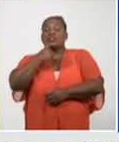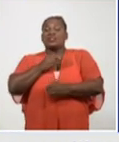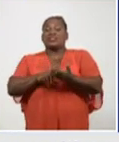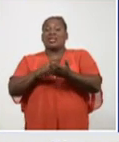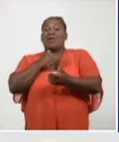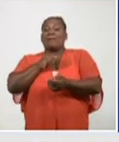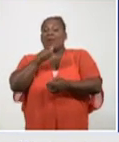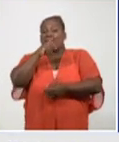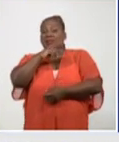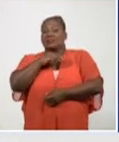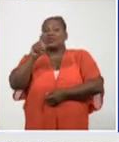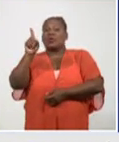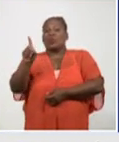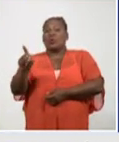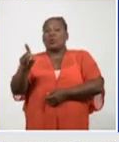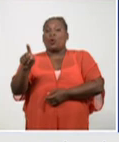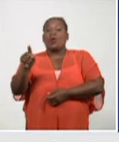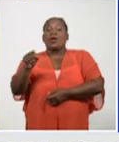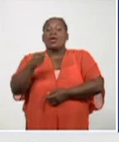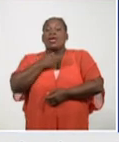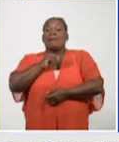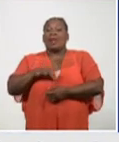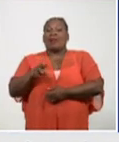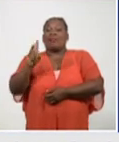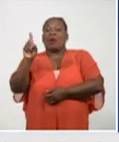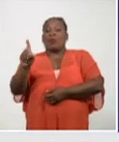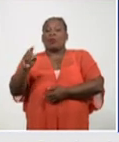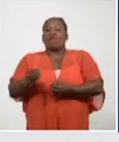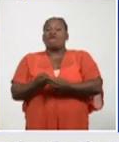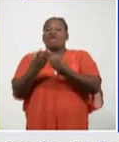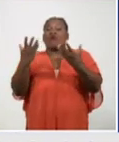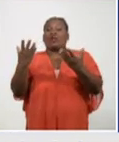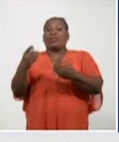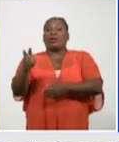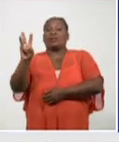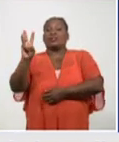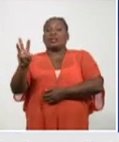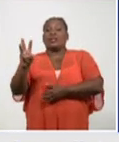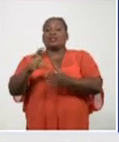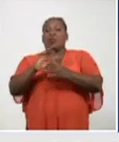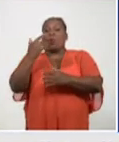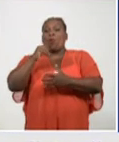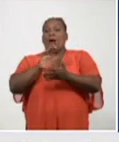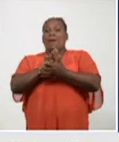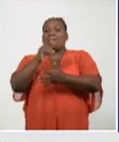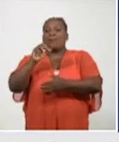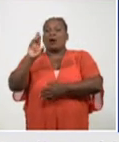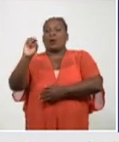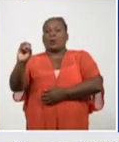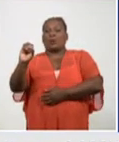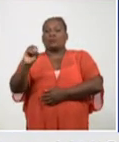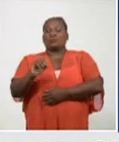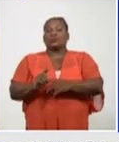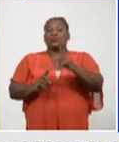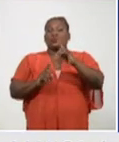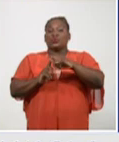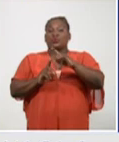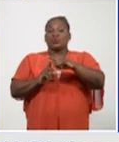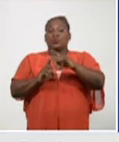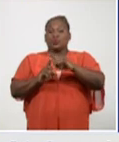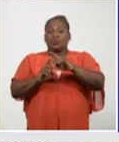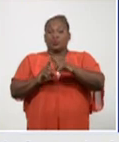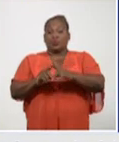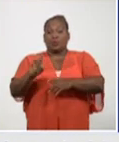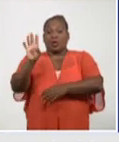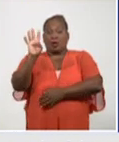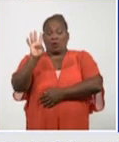de Esmeralda, 3 de Florida y 3 de Guaymaro. La provincia de Las Tunas con 4 casos